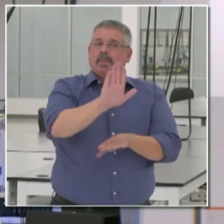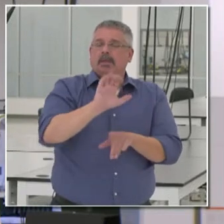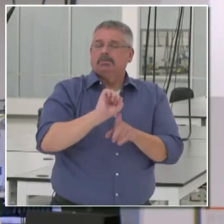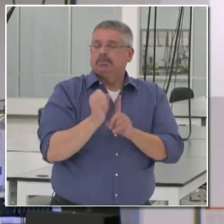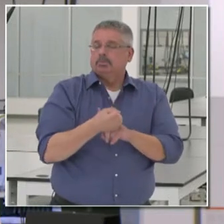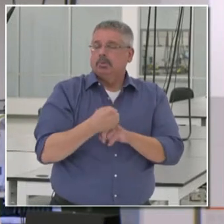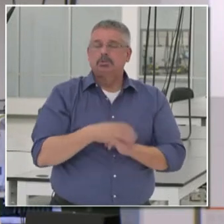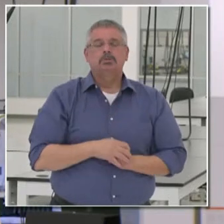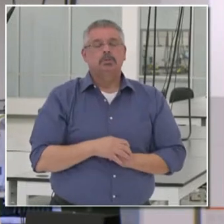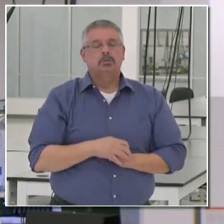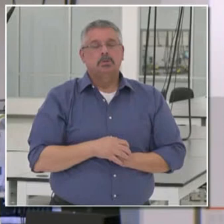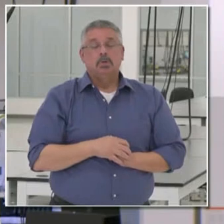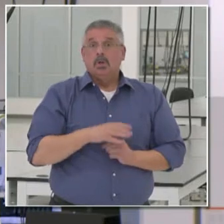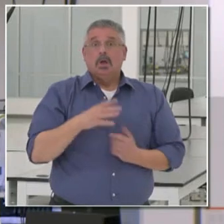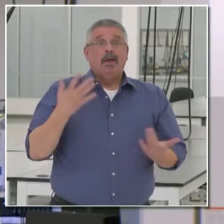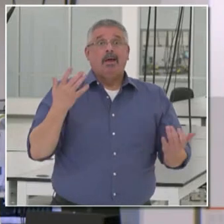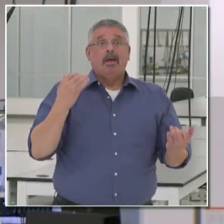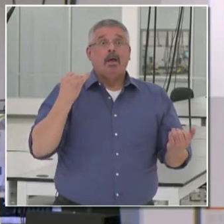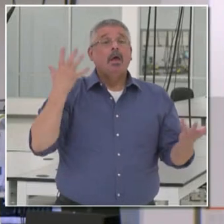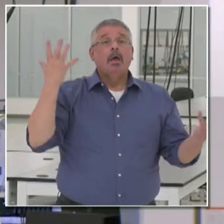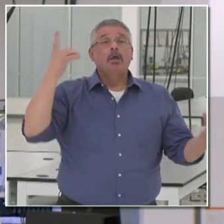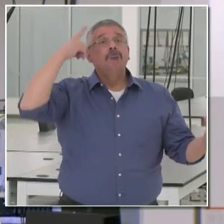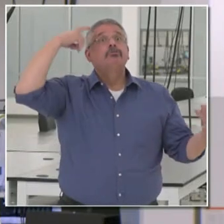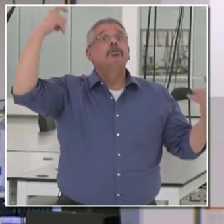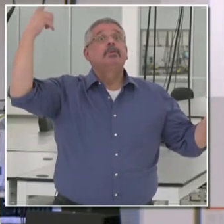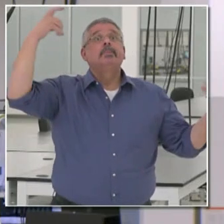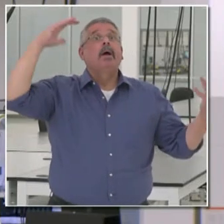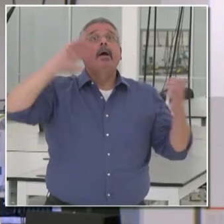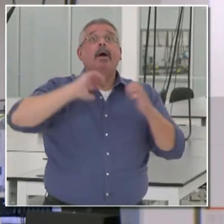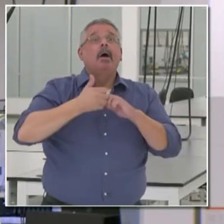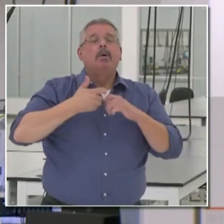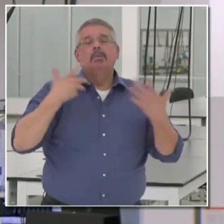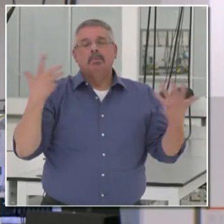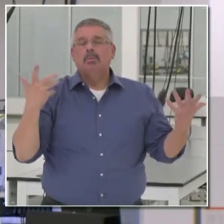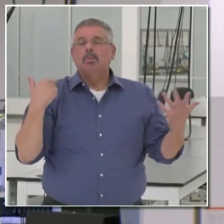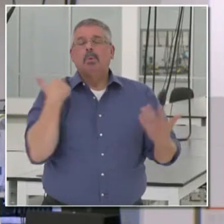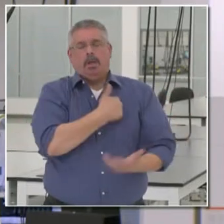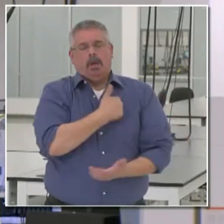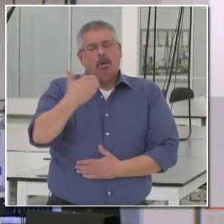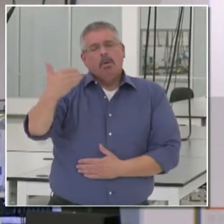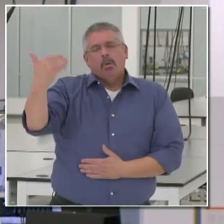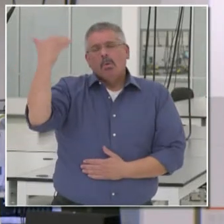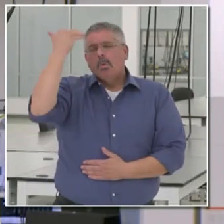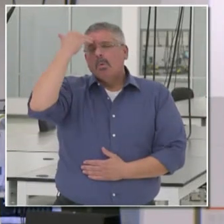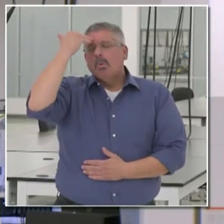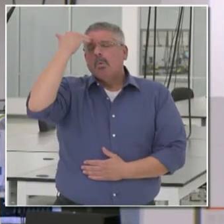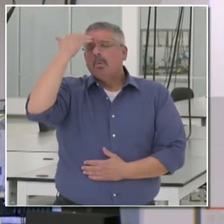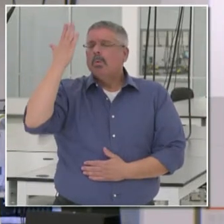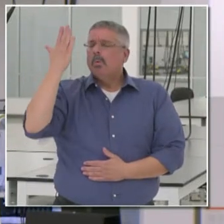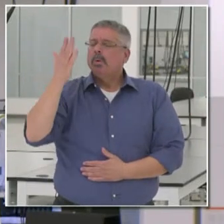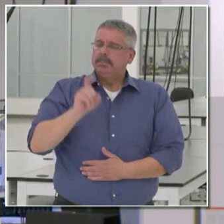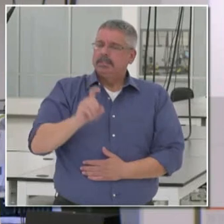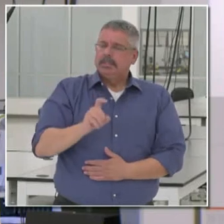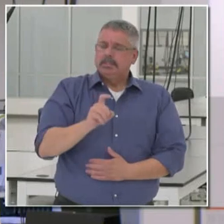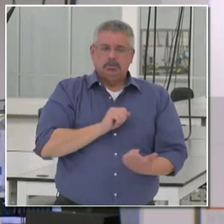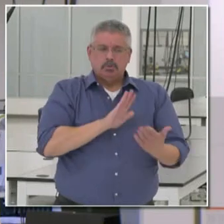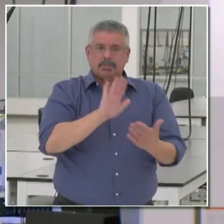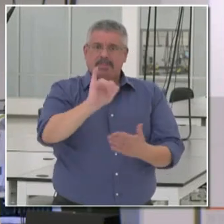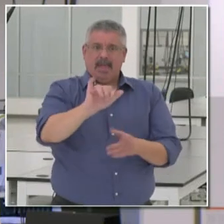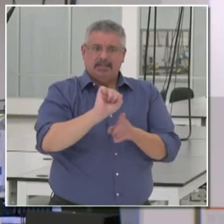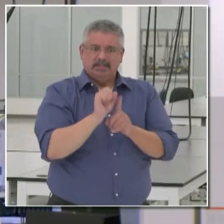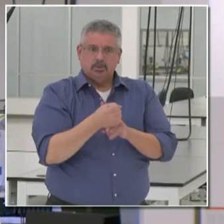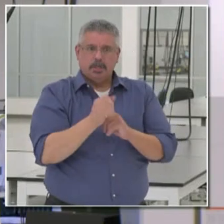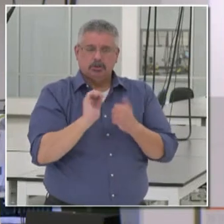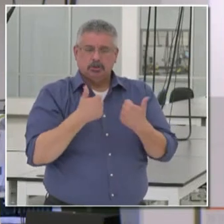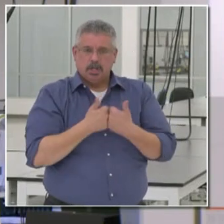desempleo pero no somos ideológicos en cuanto a cómo lo haremos y estamos muy conscientes de la necesidad no solamente